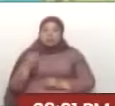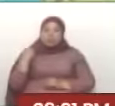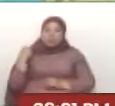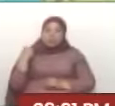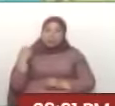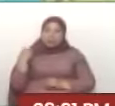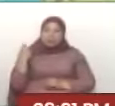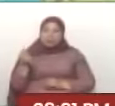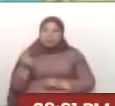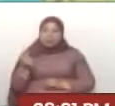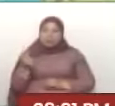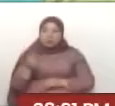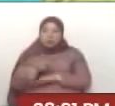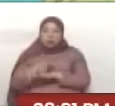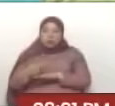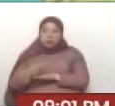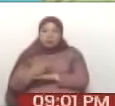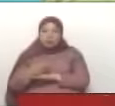el gobernador